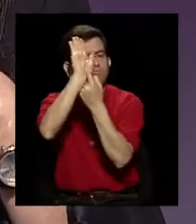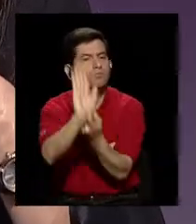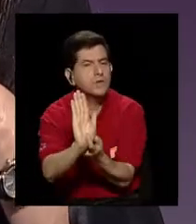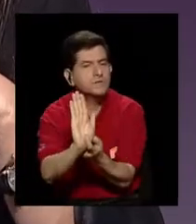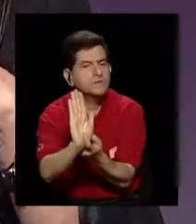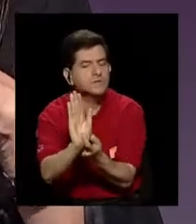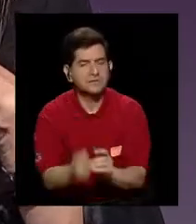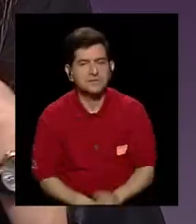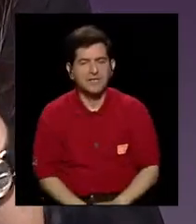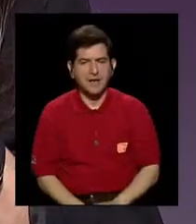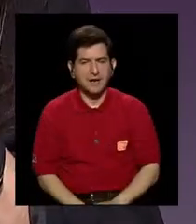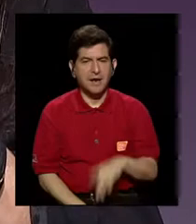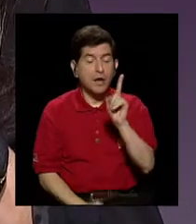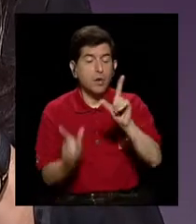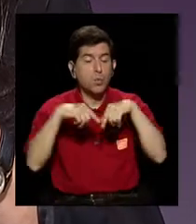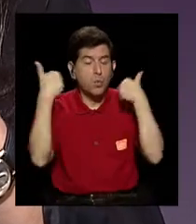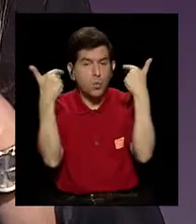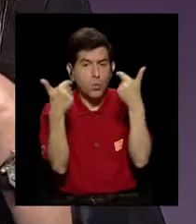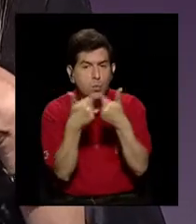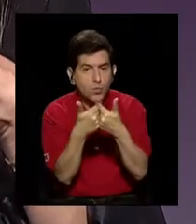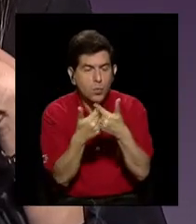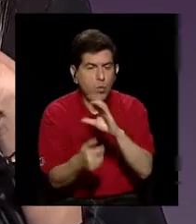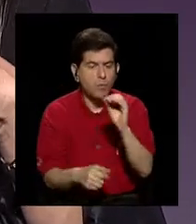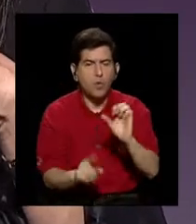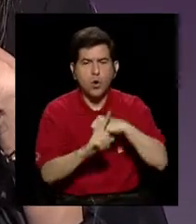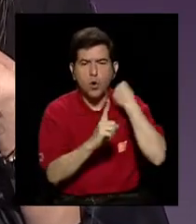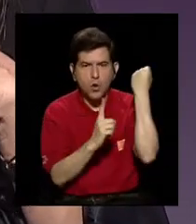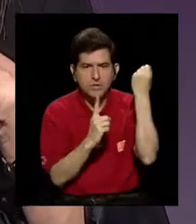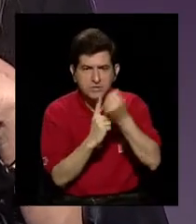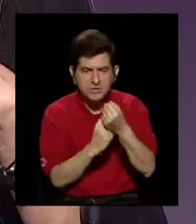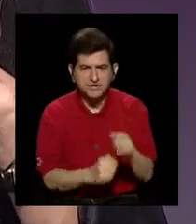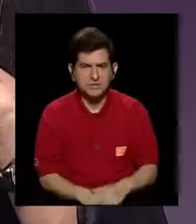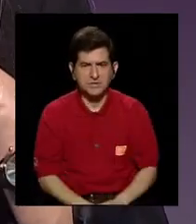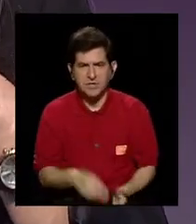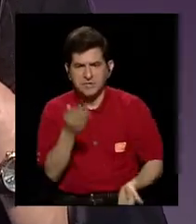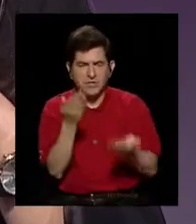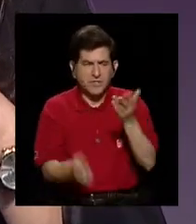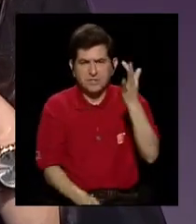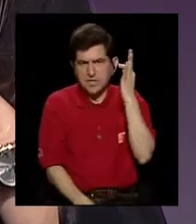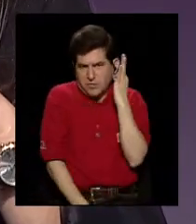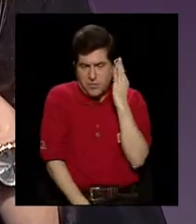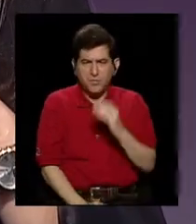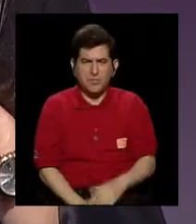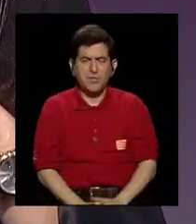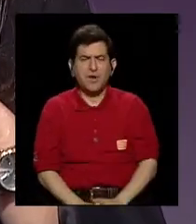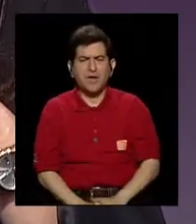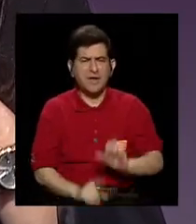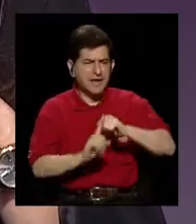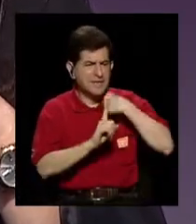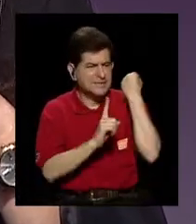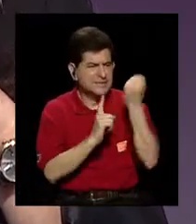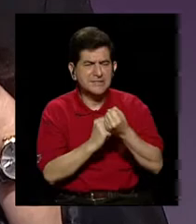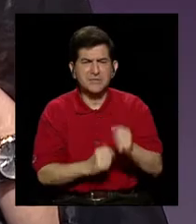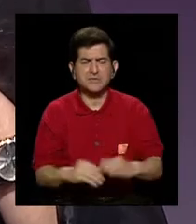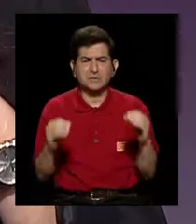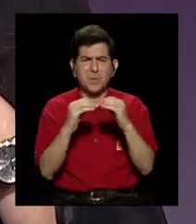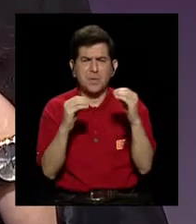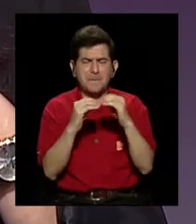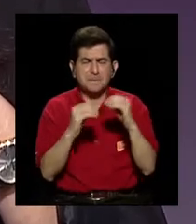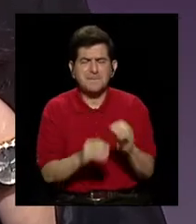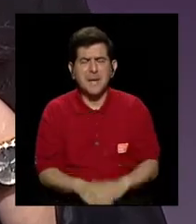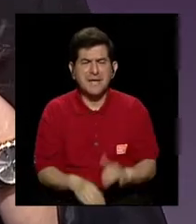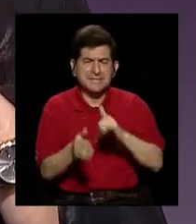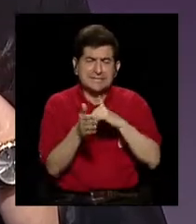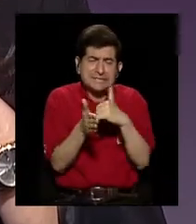indicando que hay ciertos grupos o ciertas situaciones donde son mujeres que están en una condición de mayor